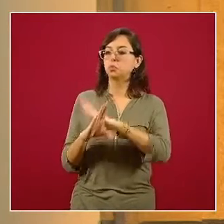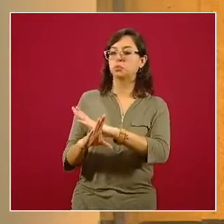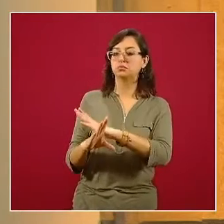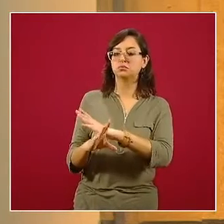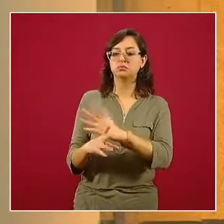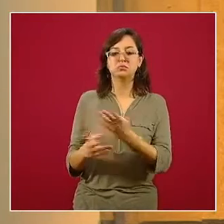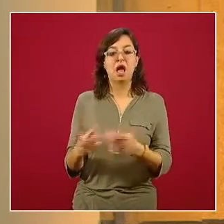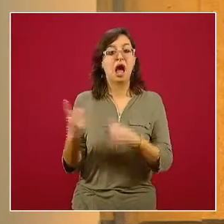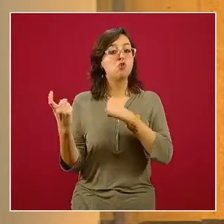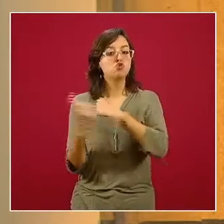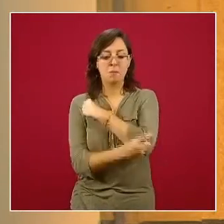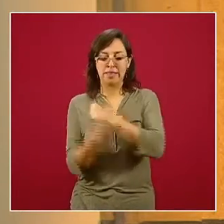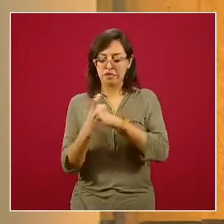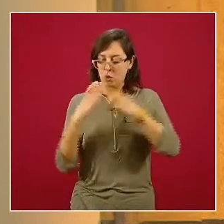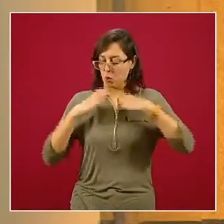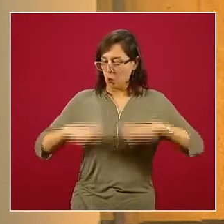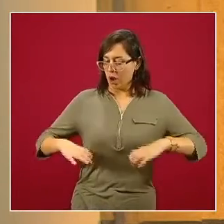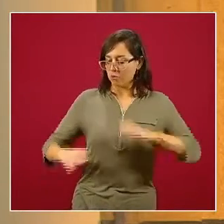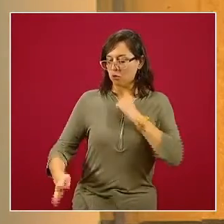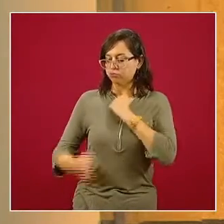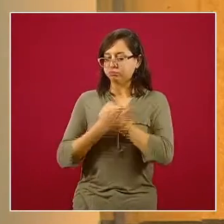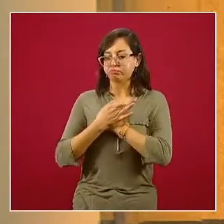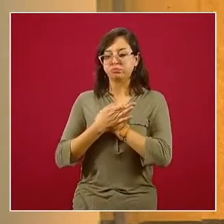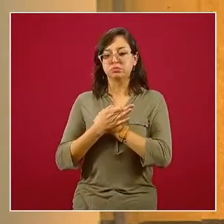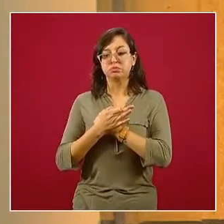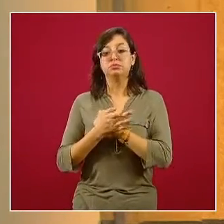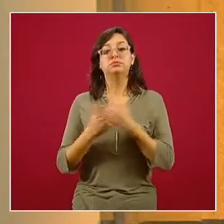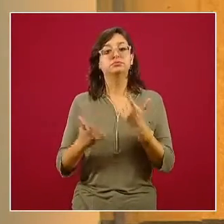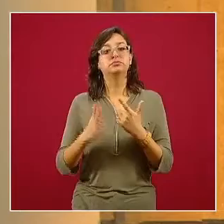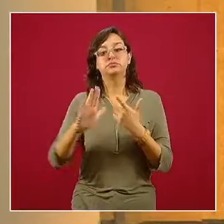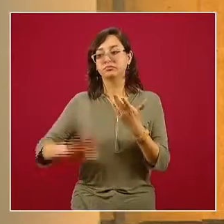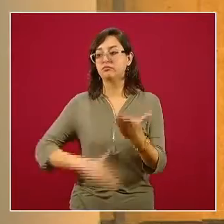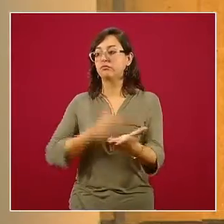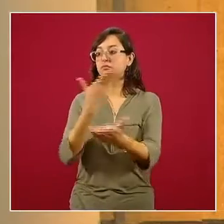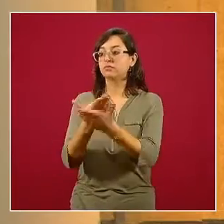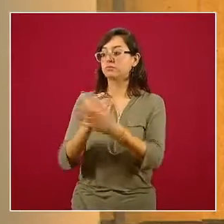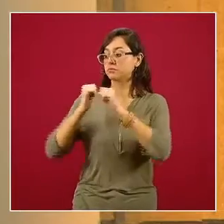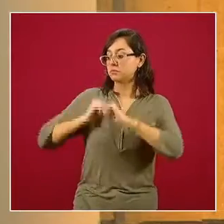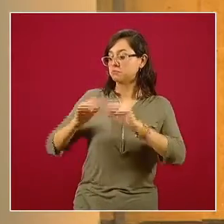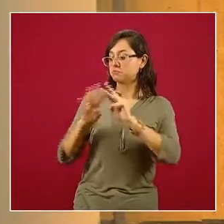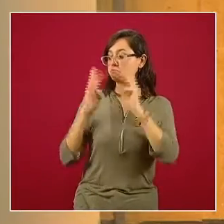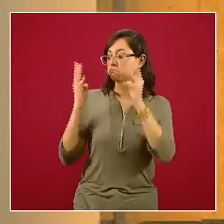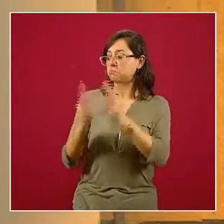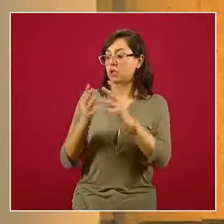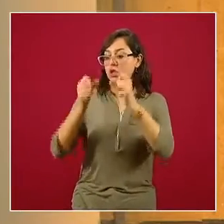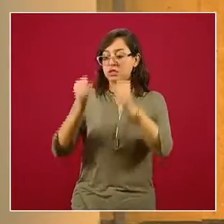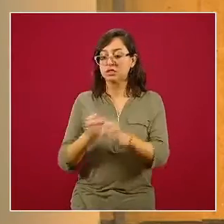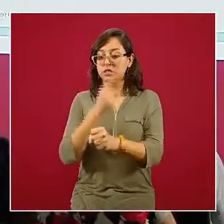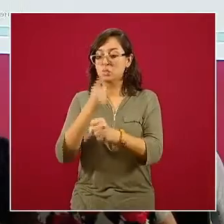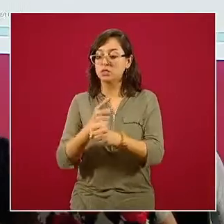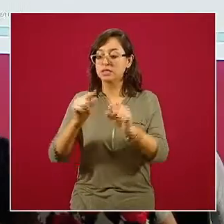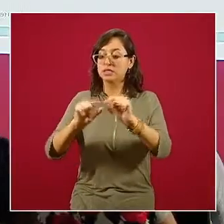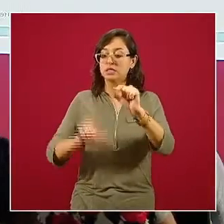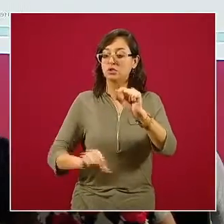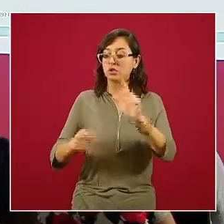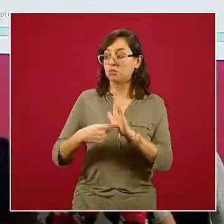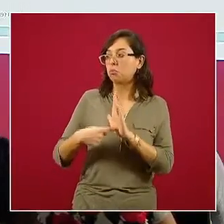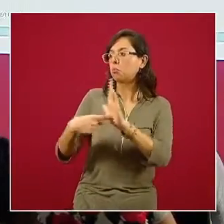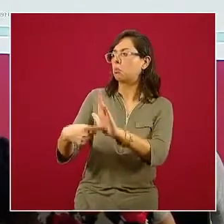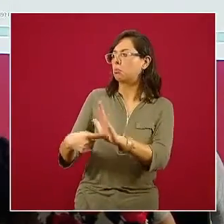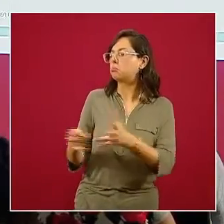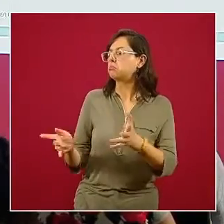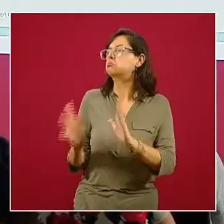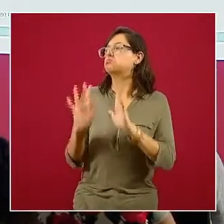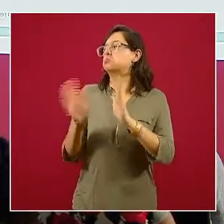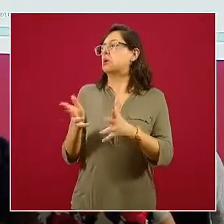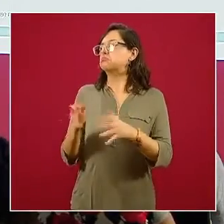fue presentado como evidencia al Consejo de Salubridad General y se determinó, junto con otros elementos, que era seguro